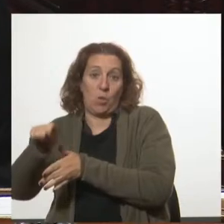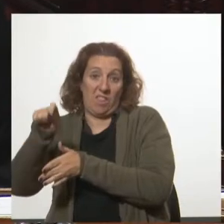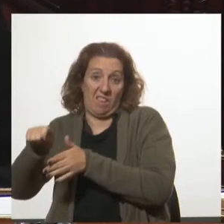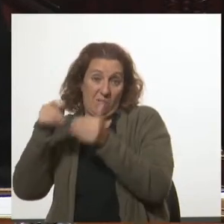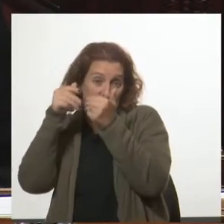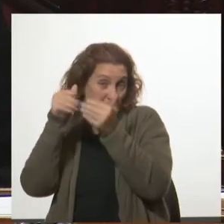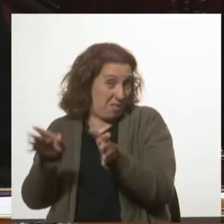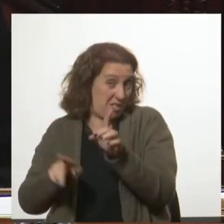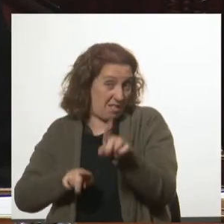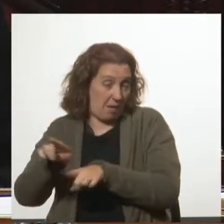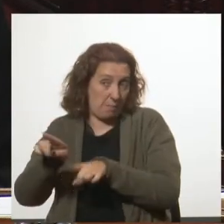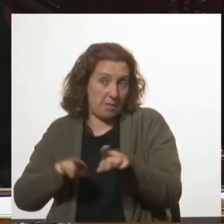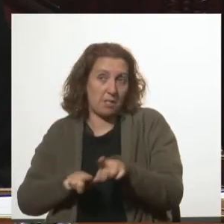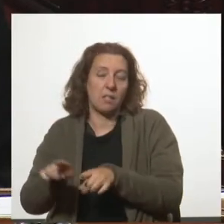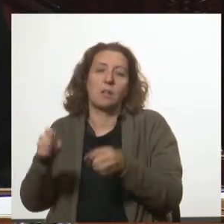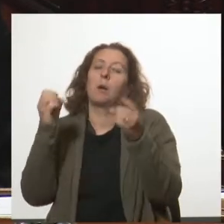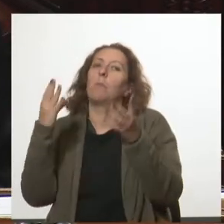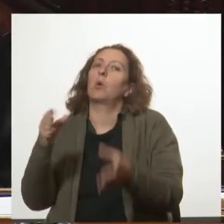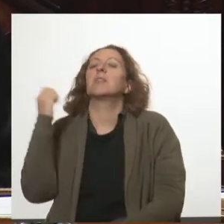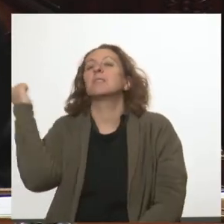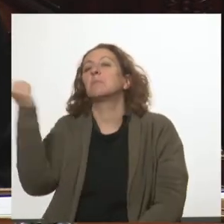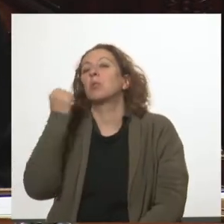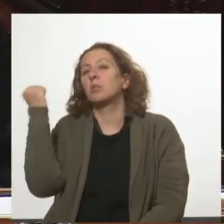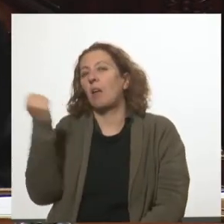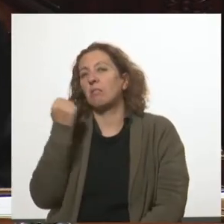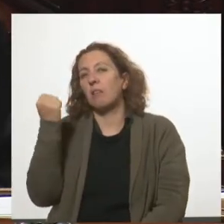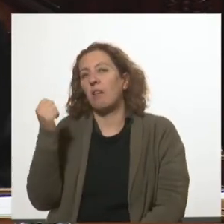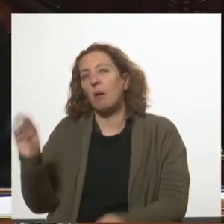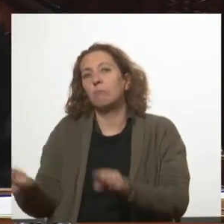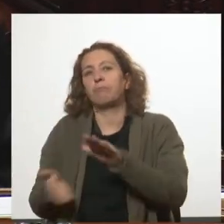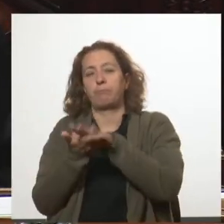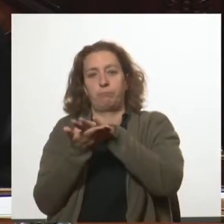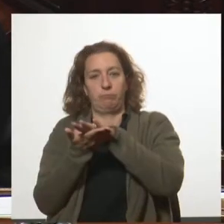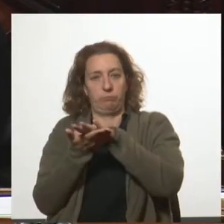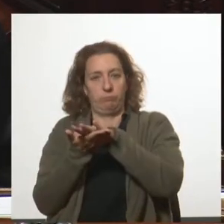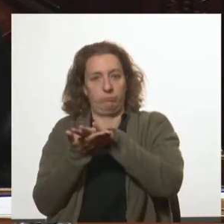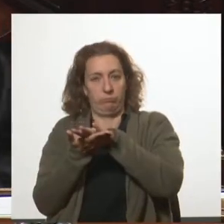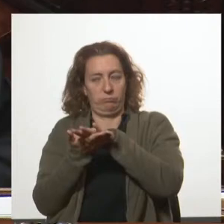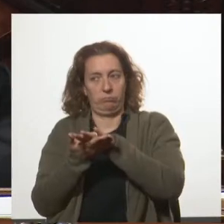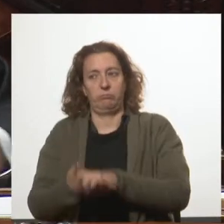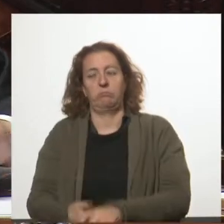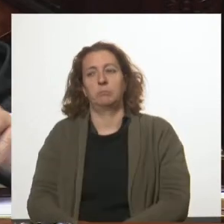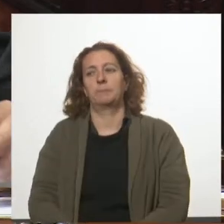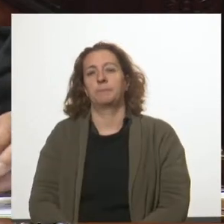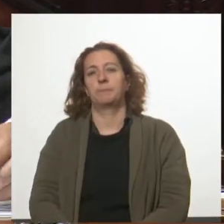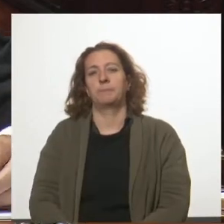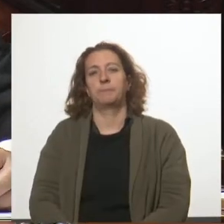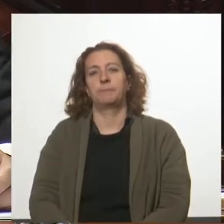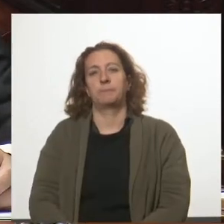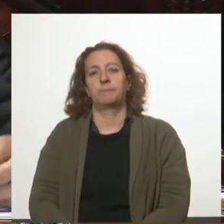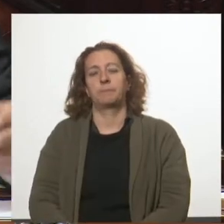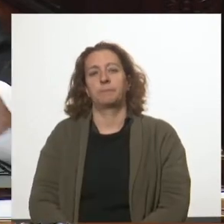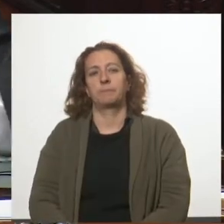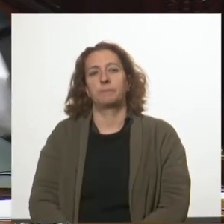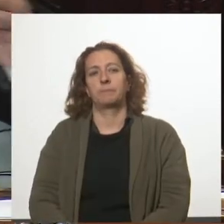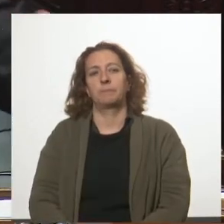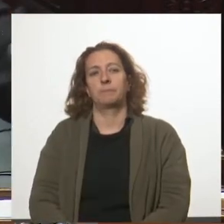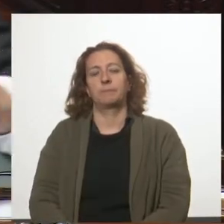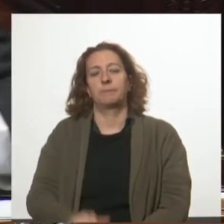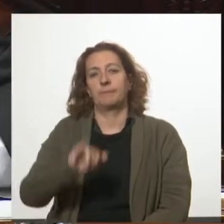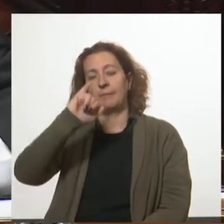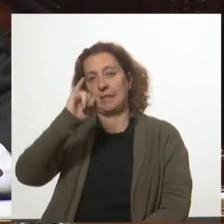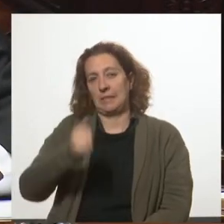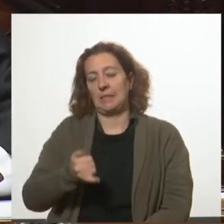porque es menester adjuntarlo a los recaudos gráficos sin